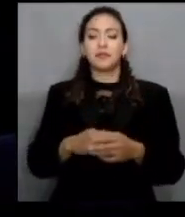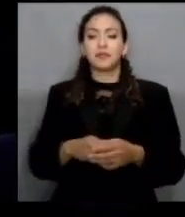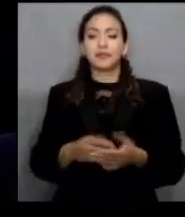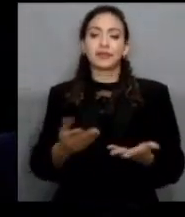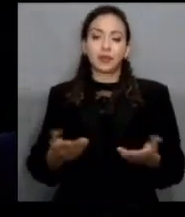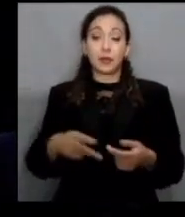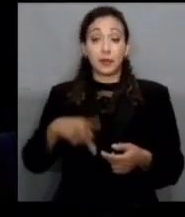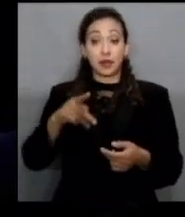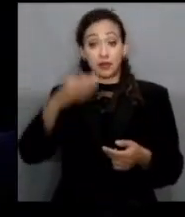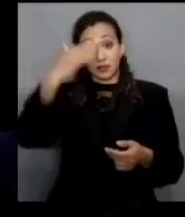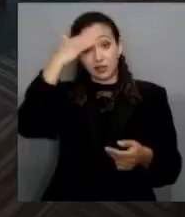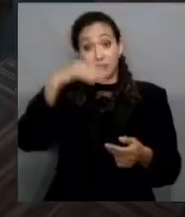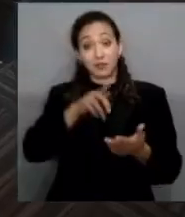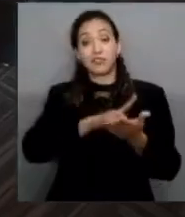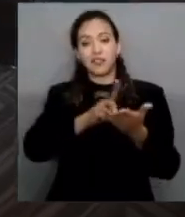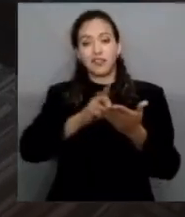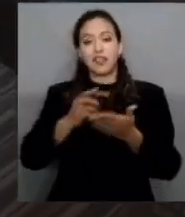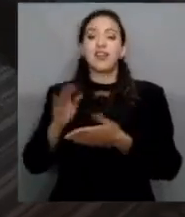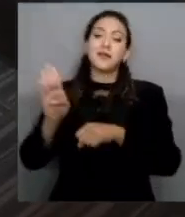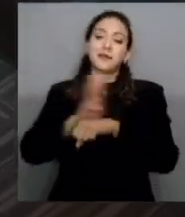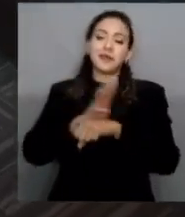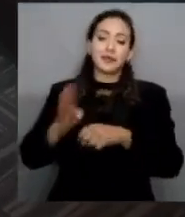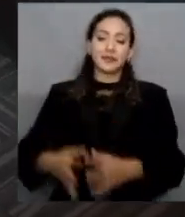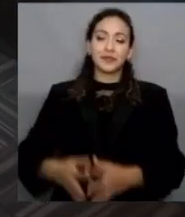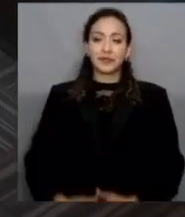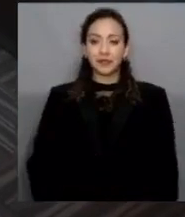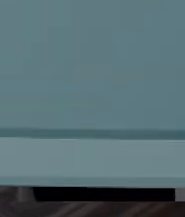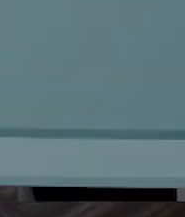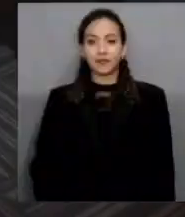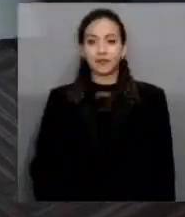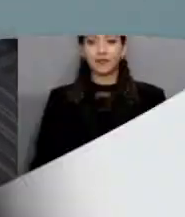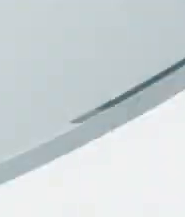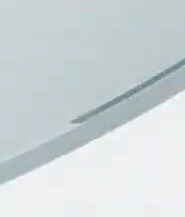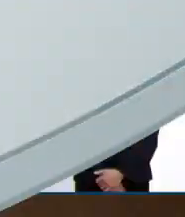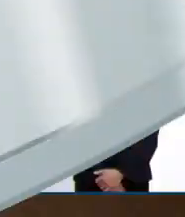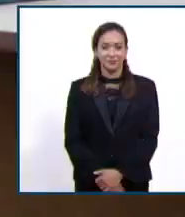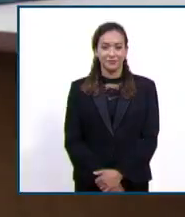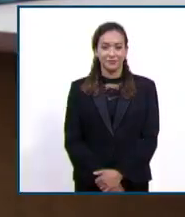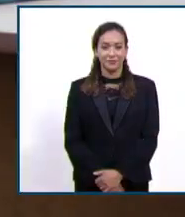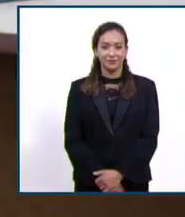Poder Judicial de la Federación, Juan Carlos González.